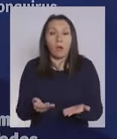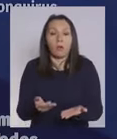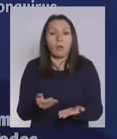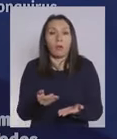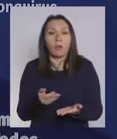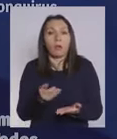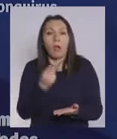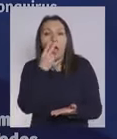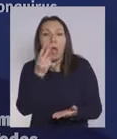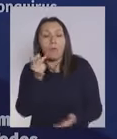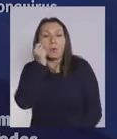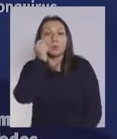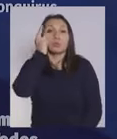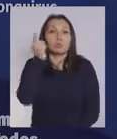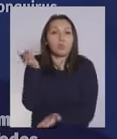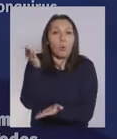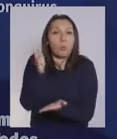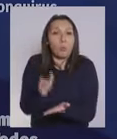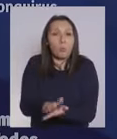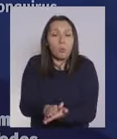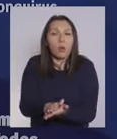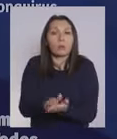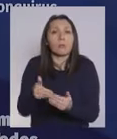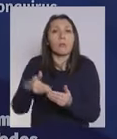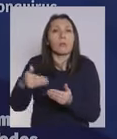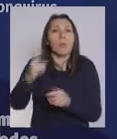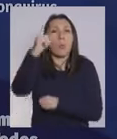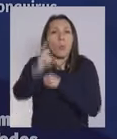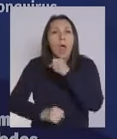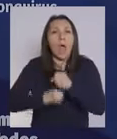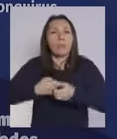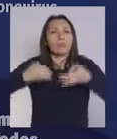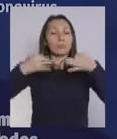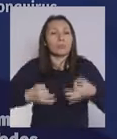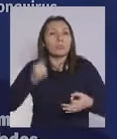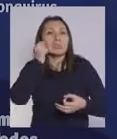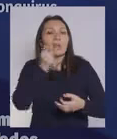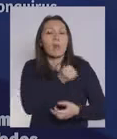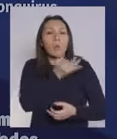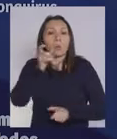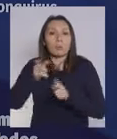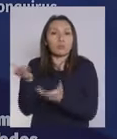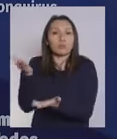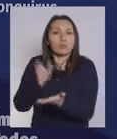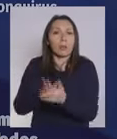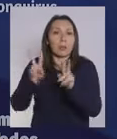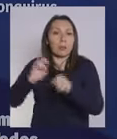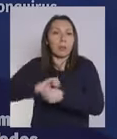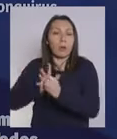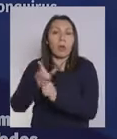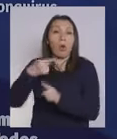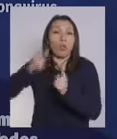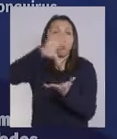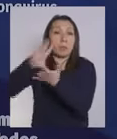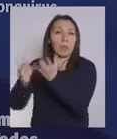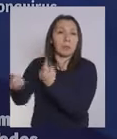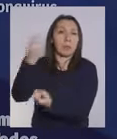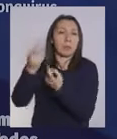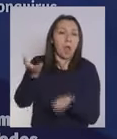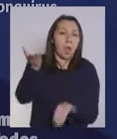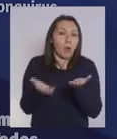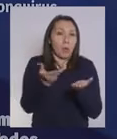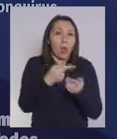conocer los muertos o los fallecidos recién en un año más. Así que aquellos que nos critican y nos